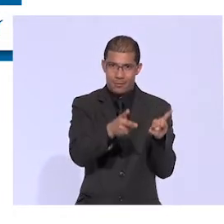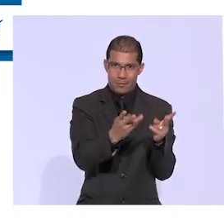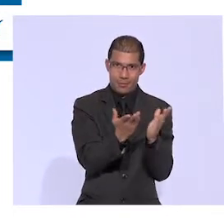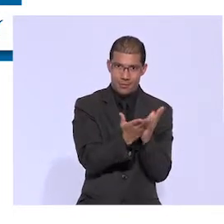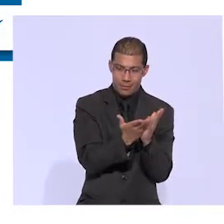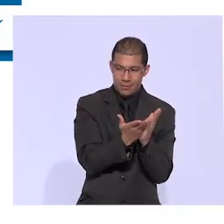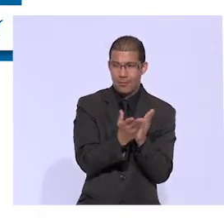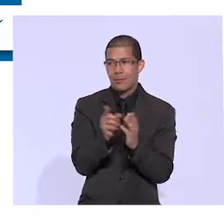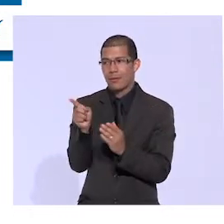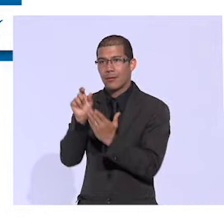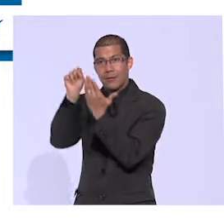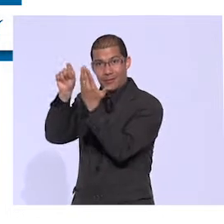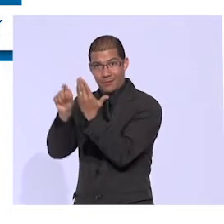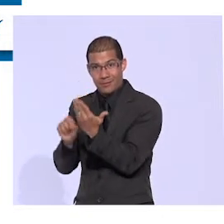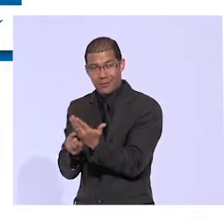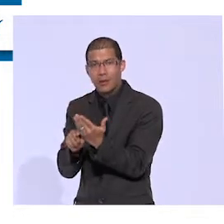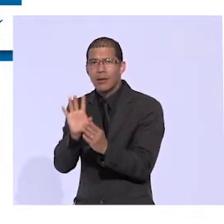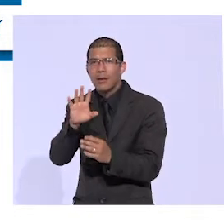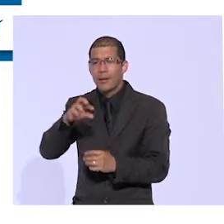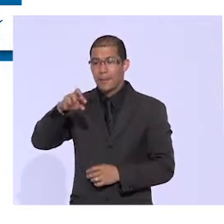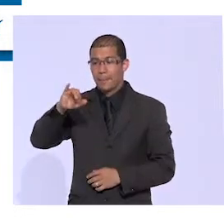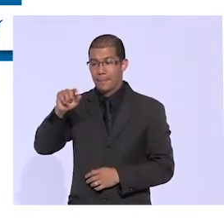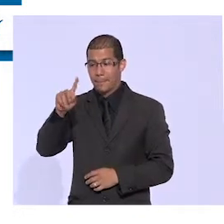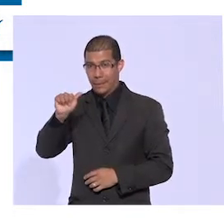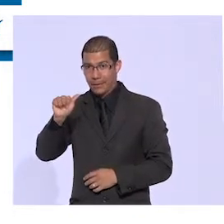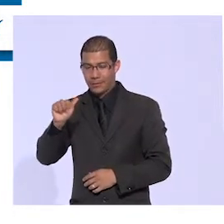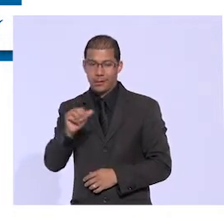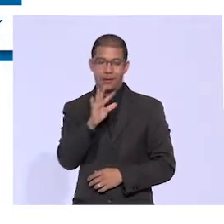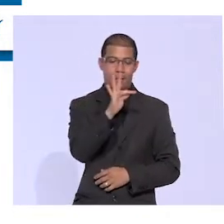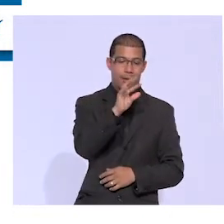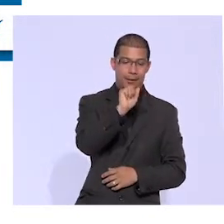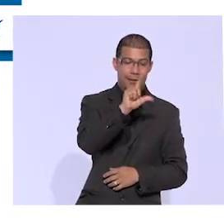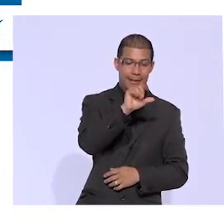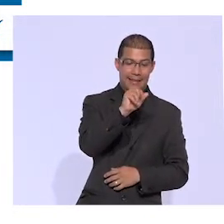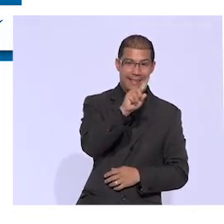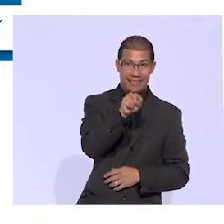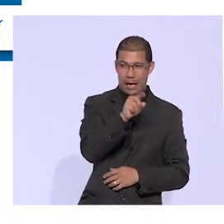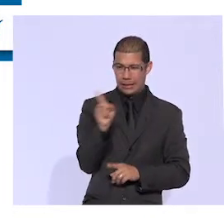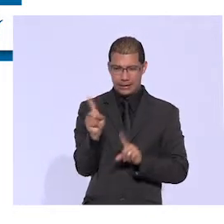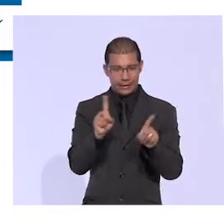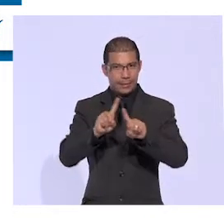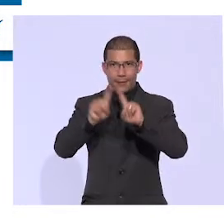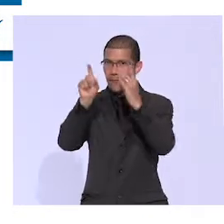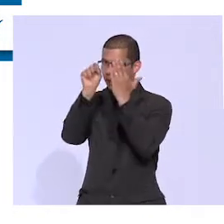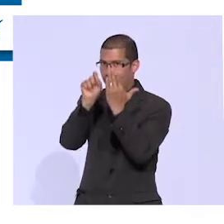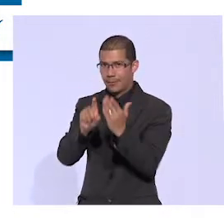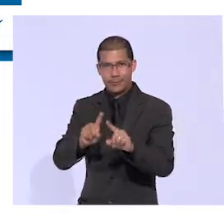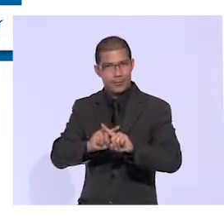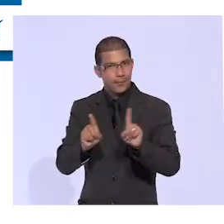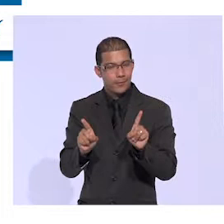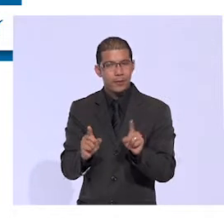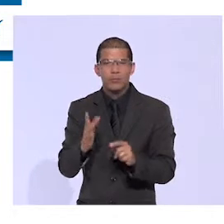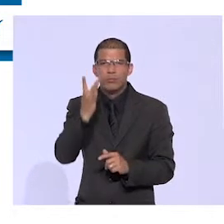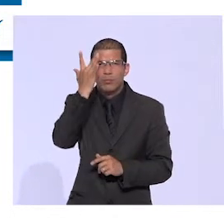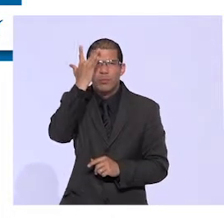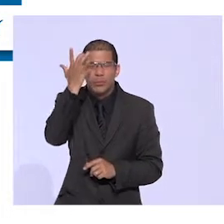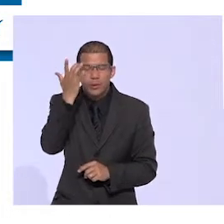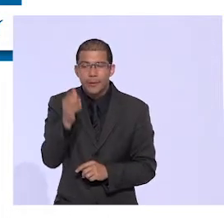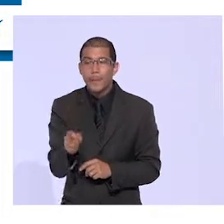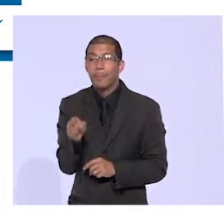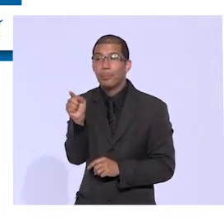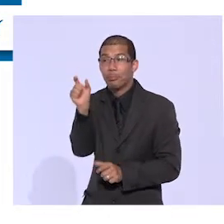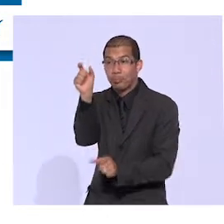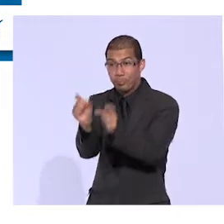PISA respecto de Thales es que el cuestionario del profesor, aun no distinguiendo qué profesor está en clase a